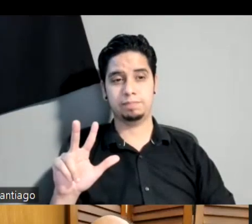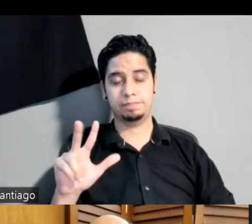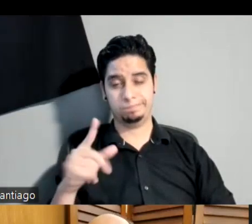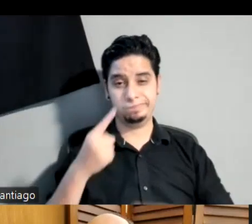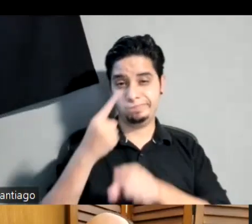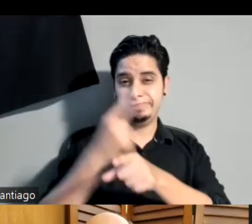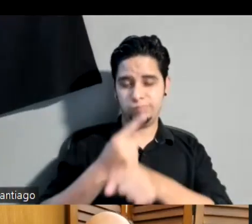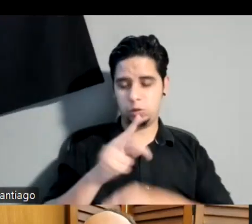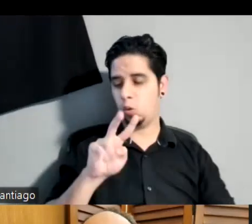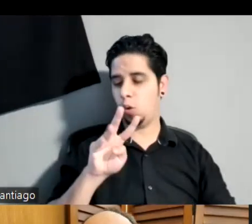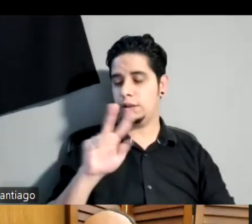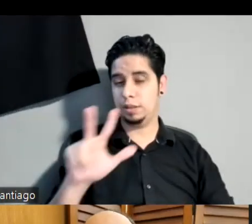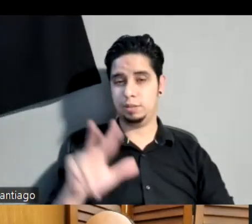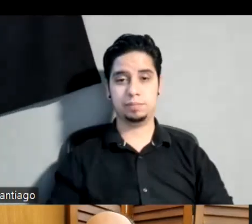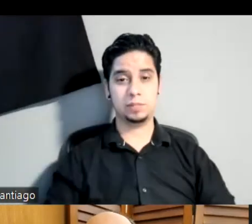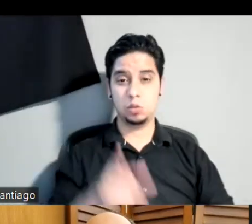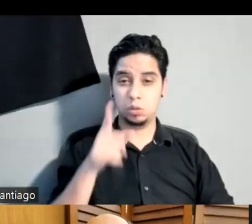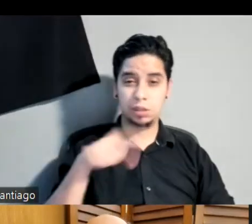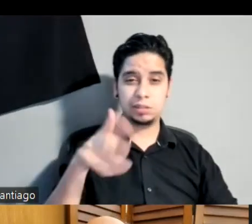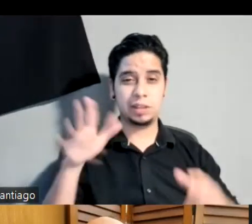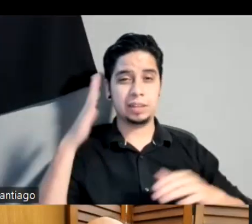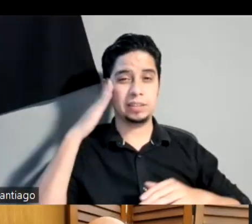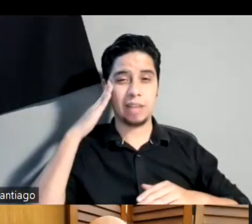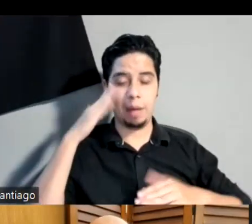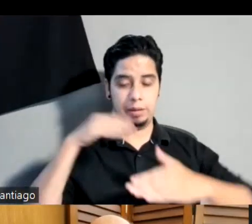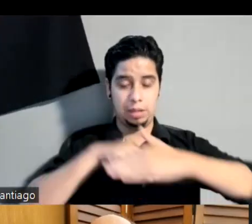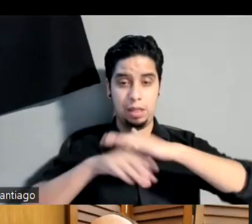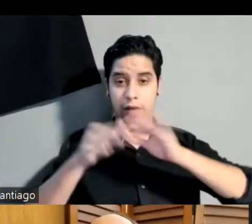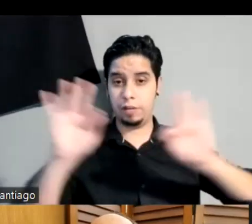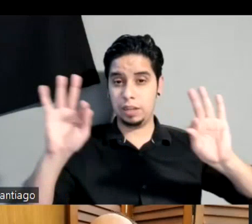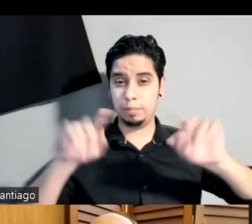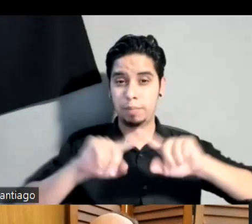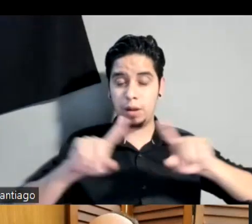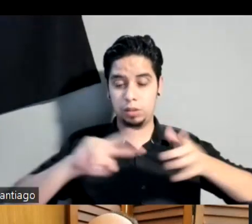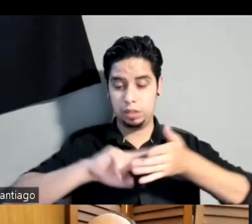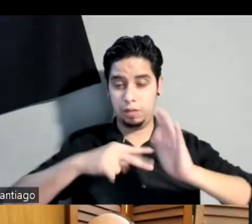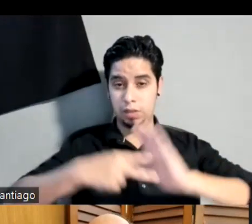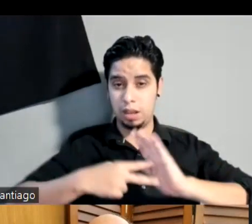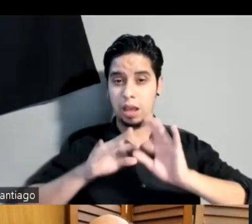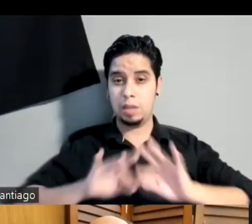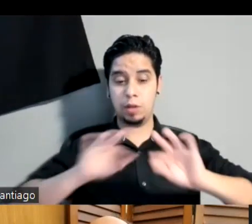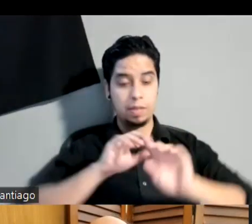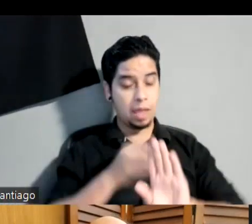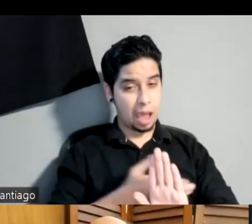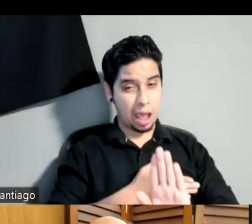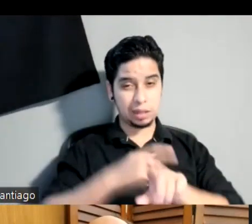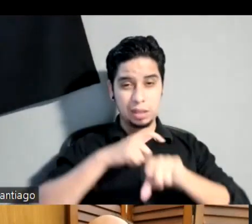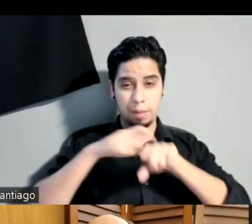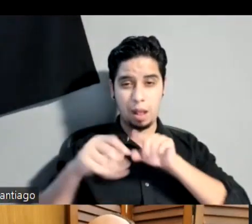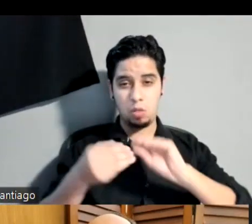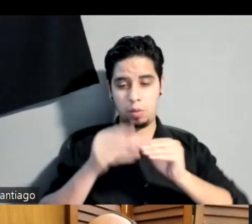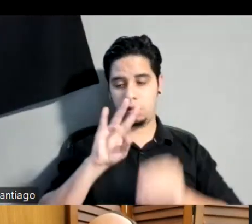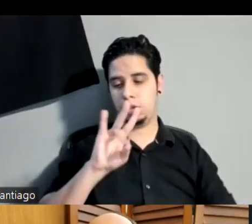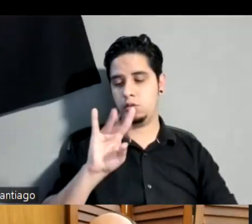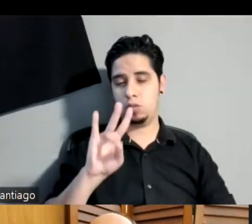43. Ya sabe, esto es entrada gratuita, pero no vaya para allá sin haber llamado al